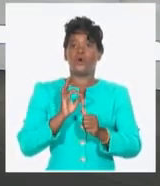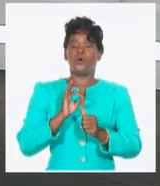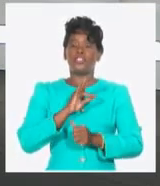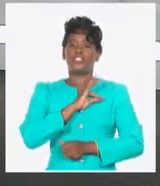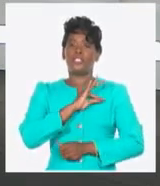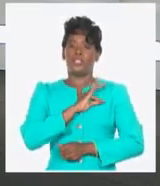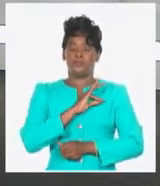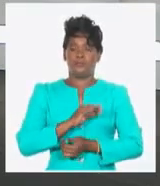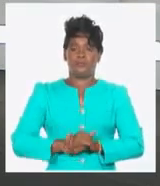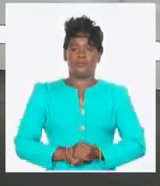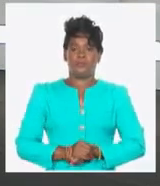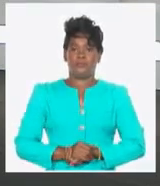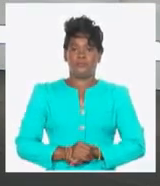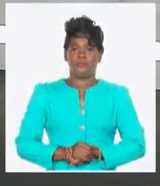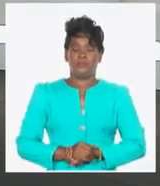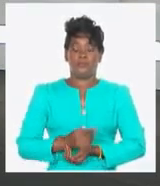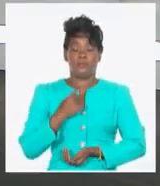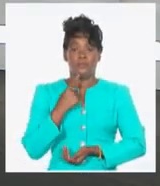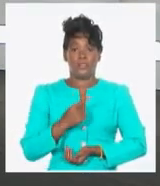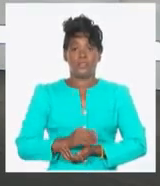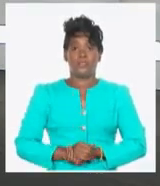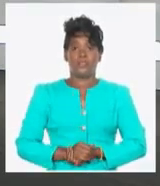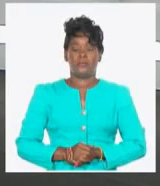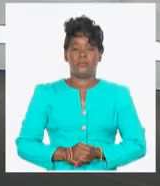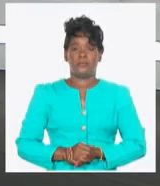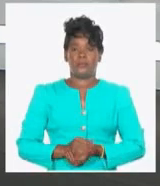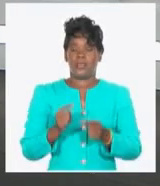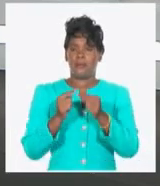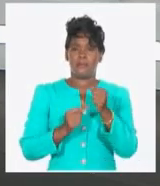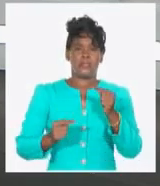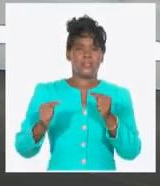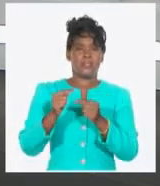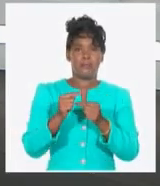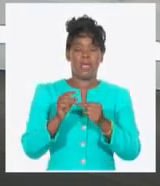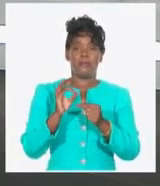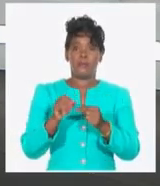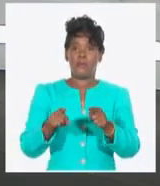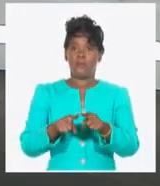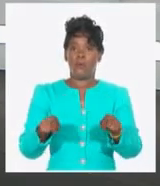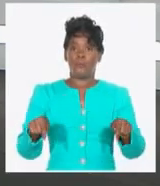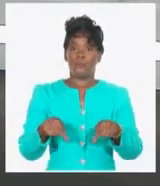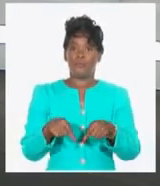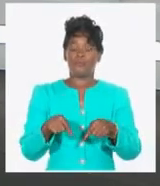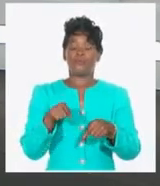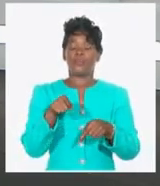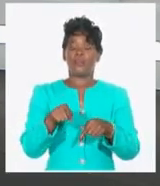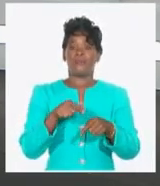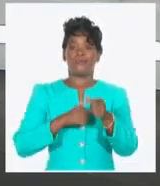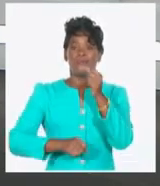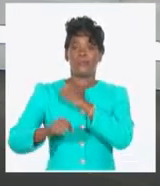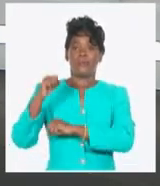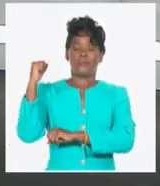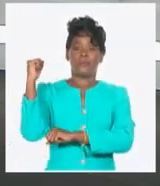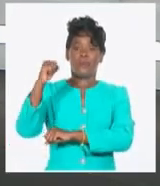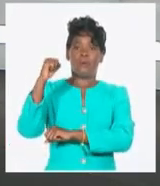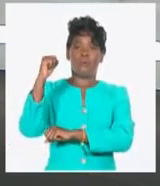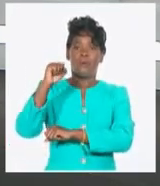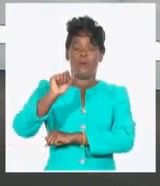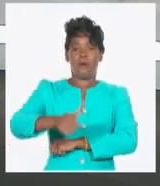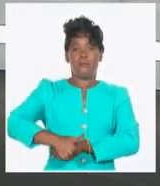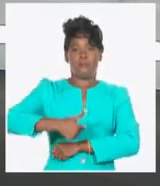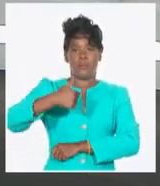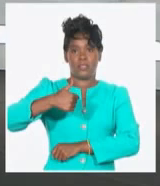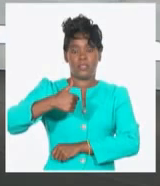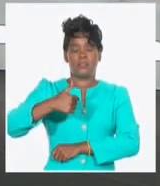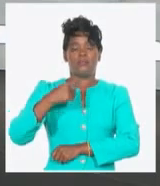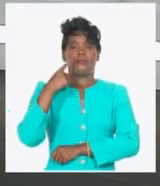2023. Precisamente en el centro de entrenamientos donde se desarrolla el boxeo, el presidente del Comité Olímpico Internacional